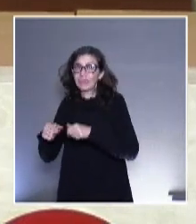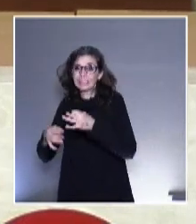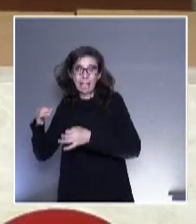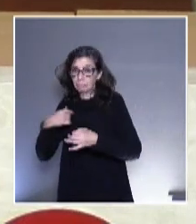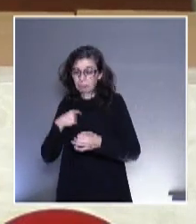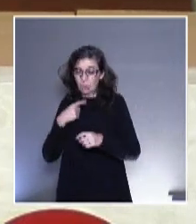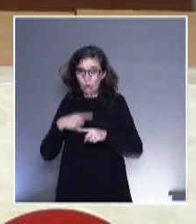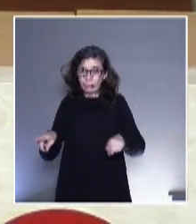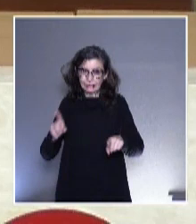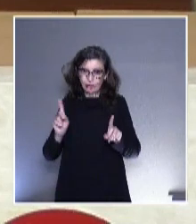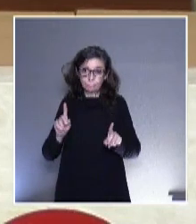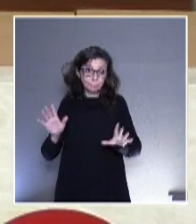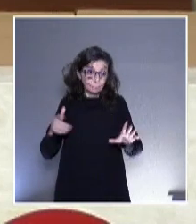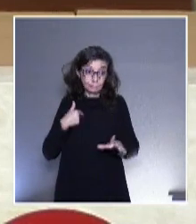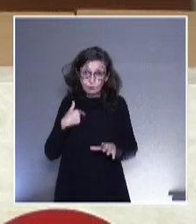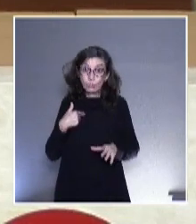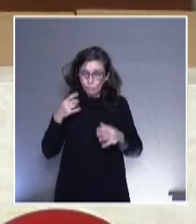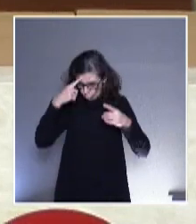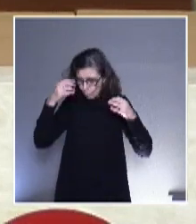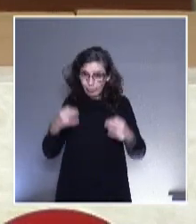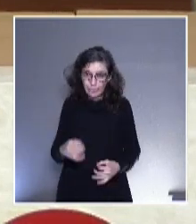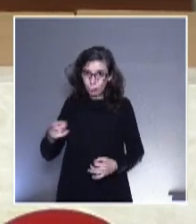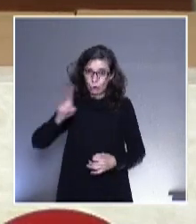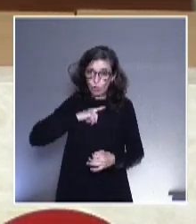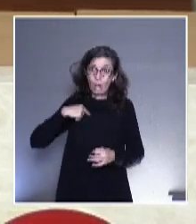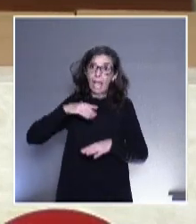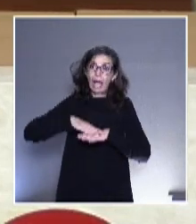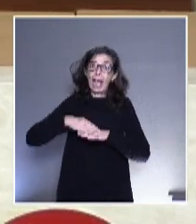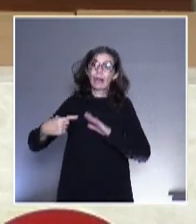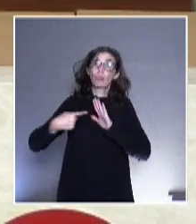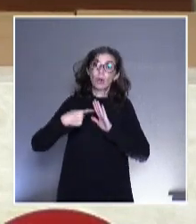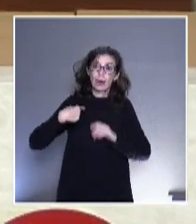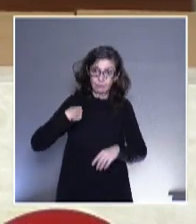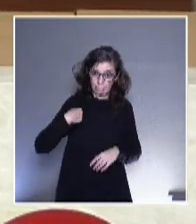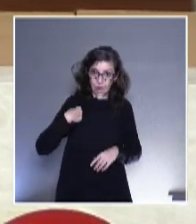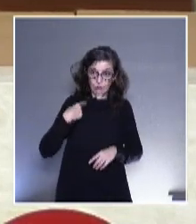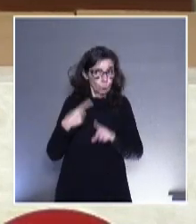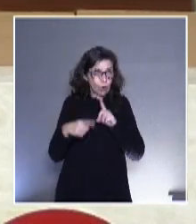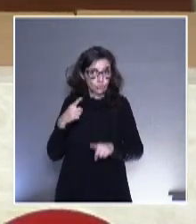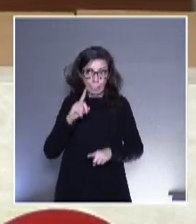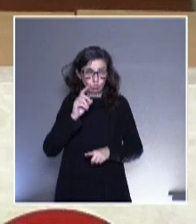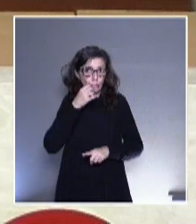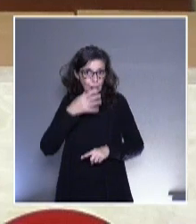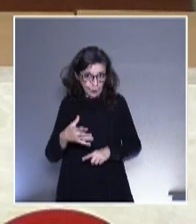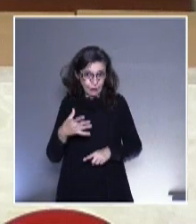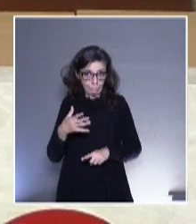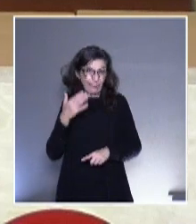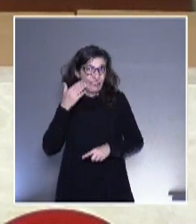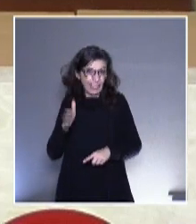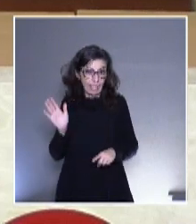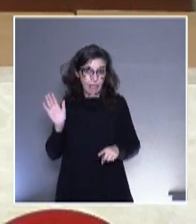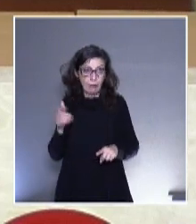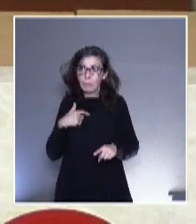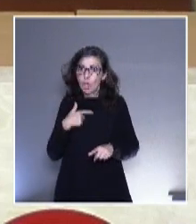que yo fui convencido de que me estaban acusando de algo y además feo pero fui